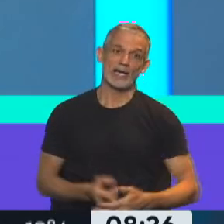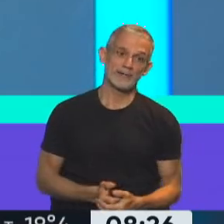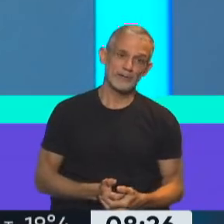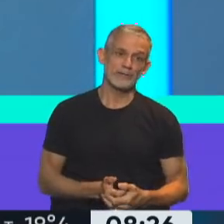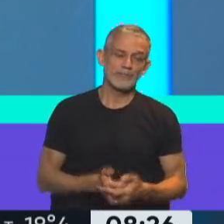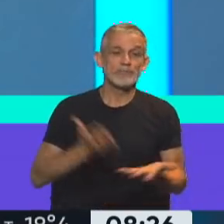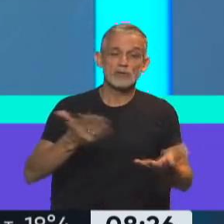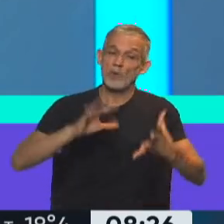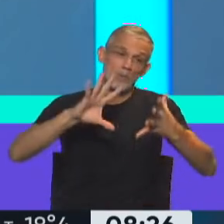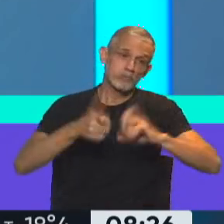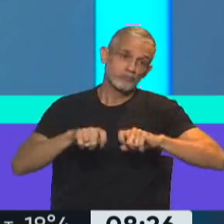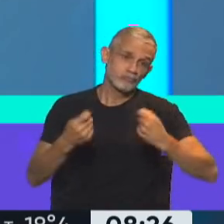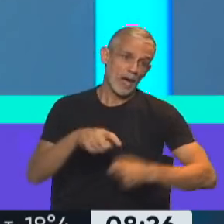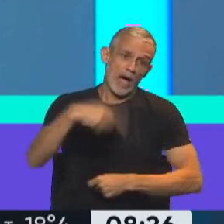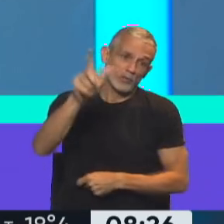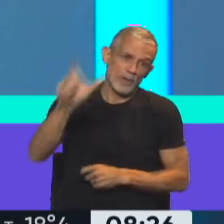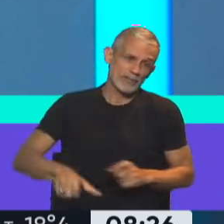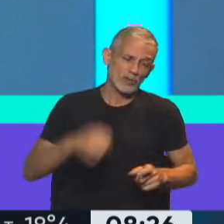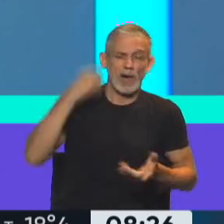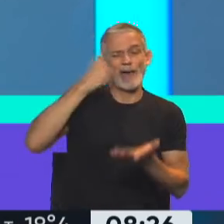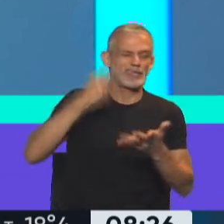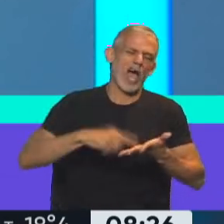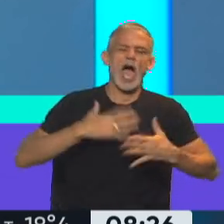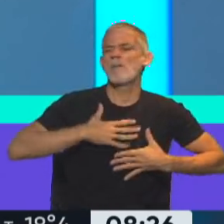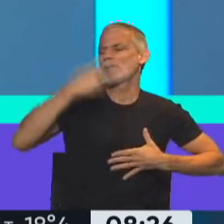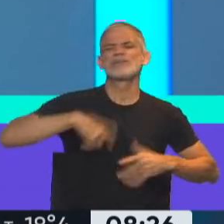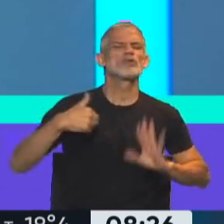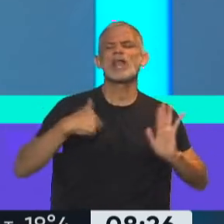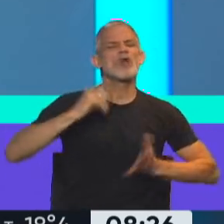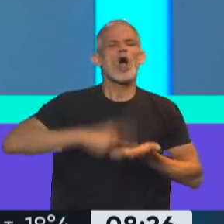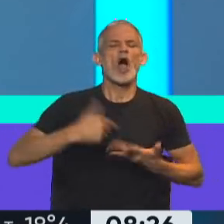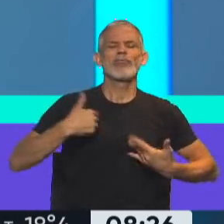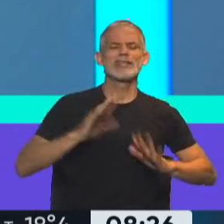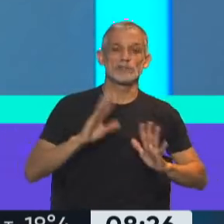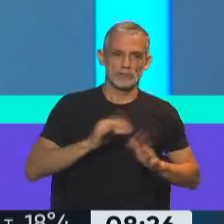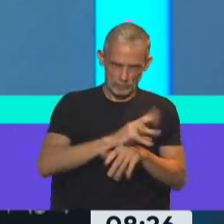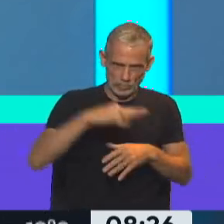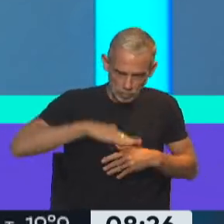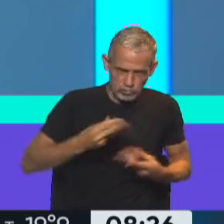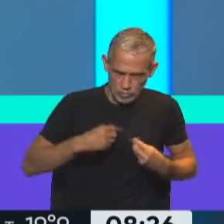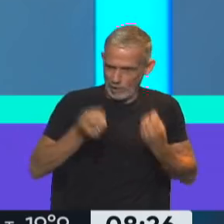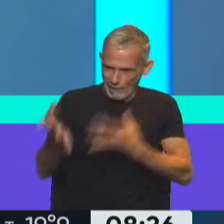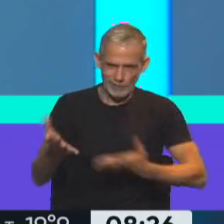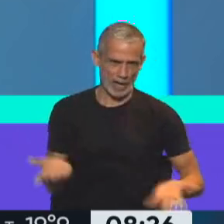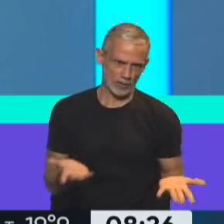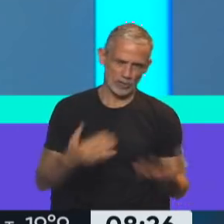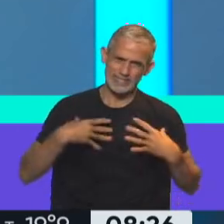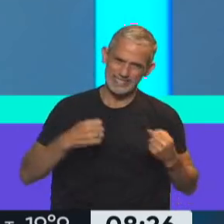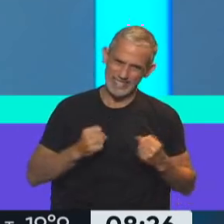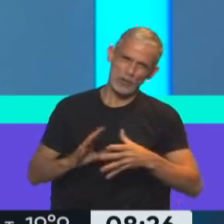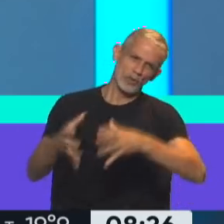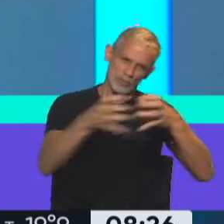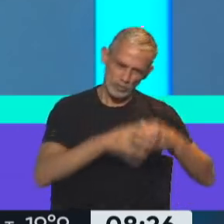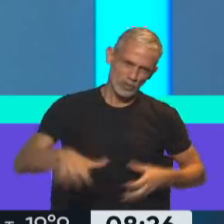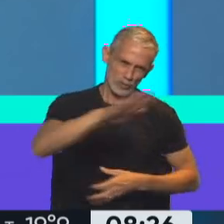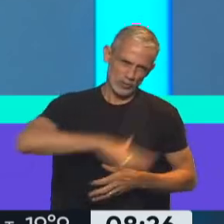entonces perjudico a otros. No es una decisión personal de yo hago tal o cual cosa. Acá hay una cuestión de salud comunitaria,